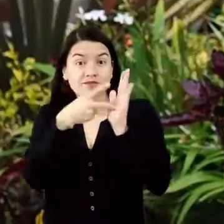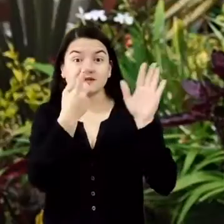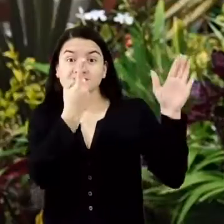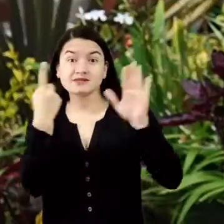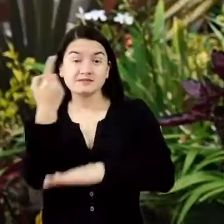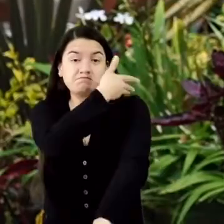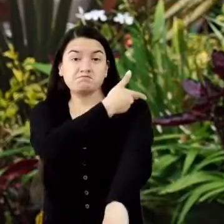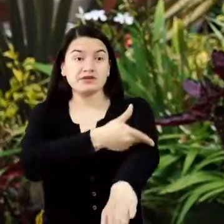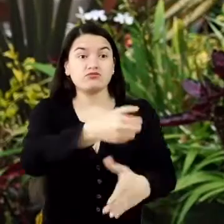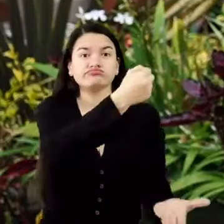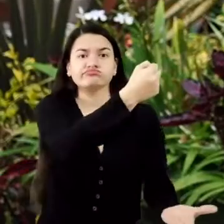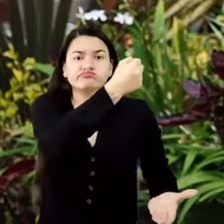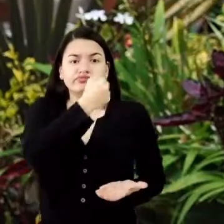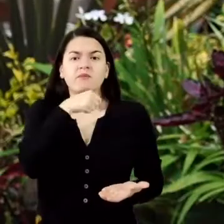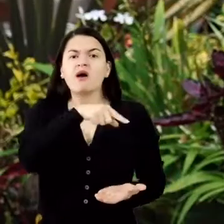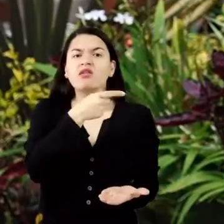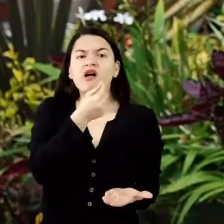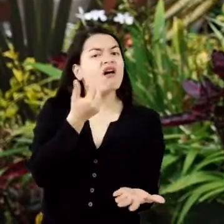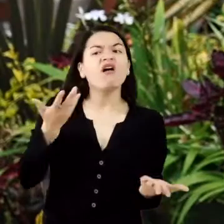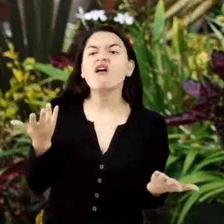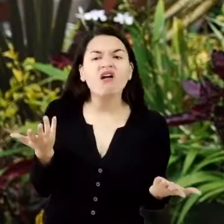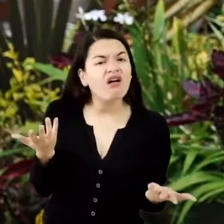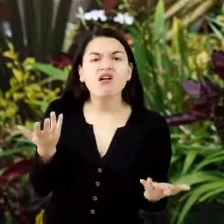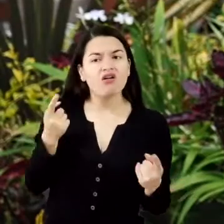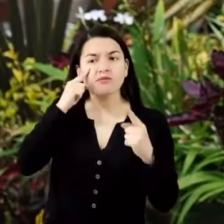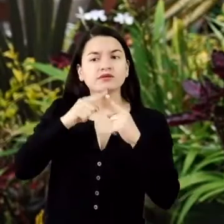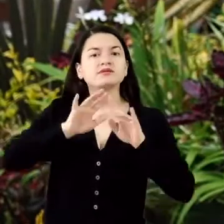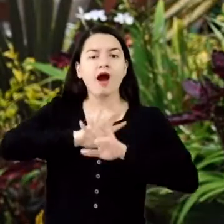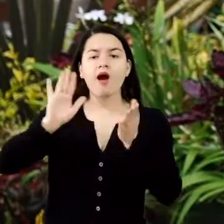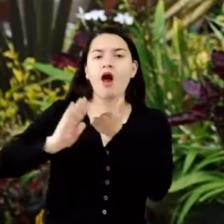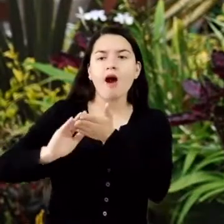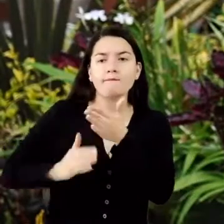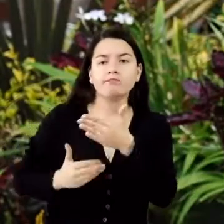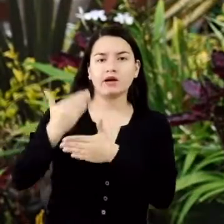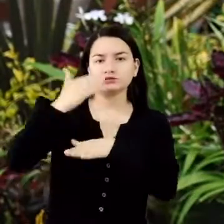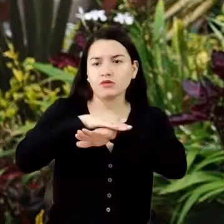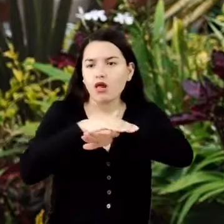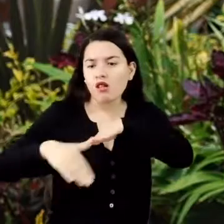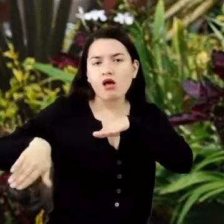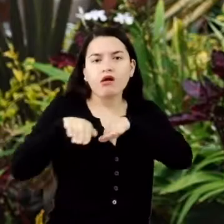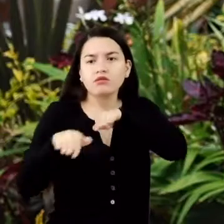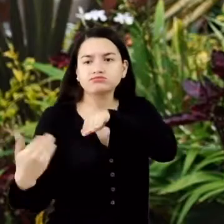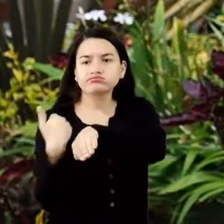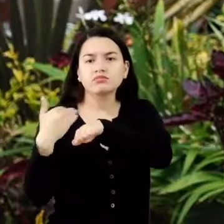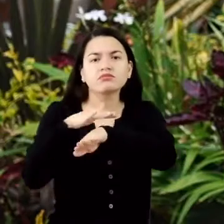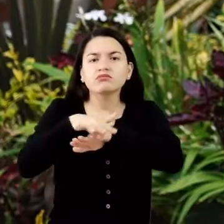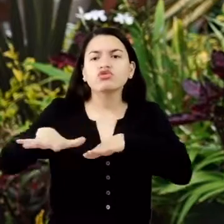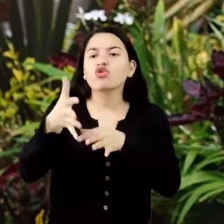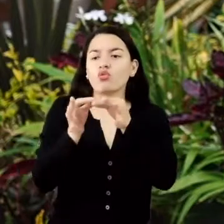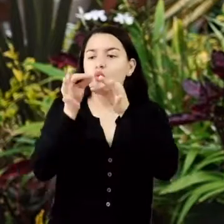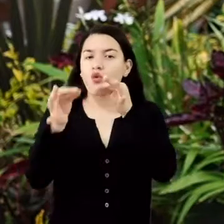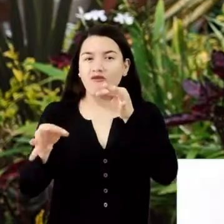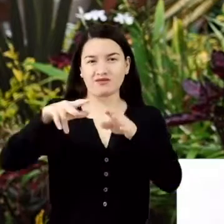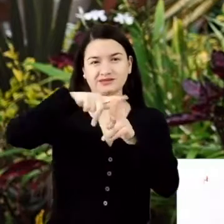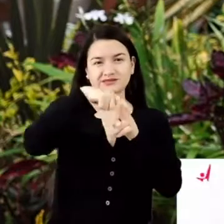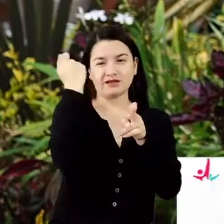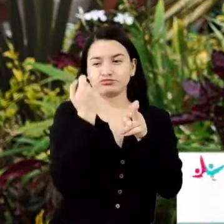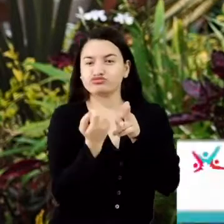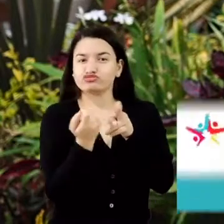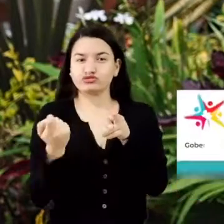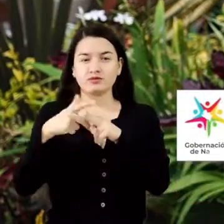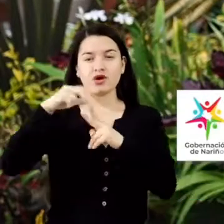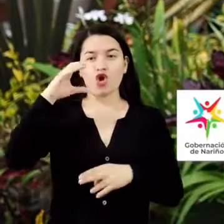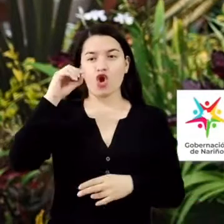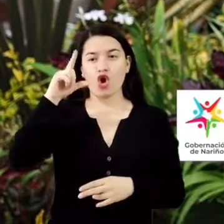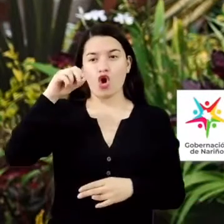Con una inversión de más de 3.600 millones de pesos, iniciamos la pavimentación de la cabecera municipal de